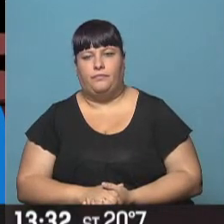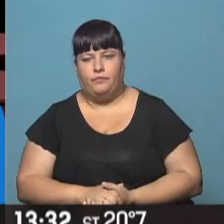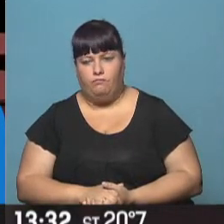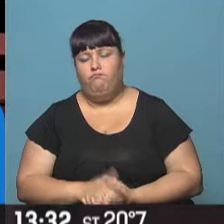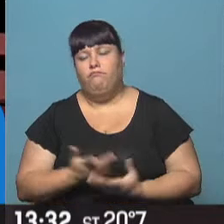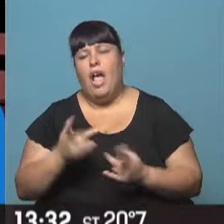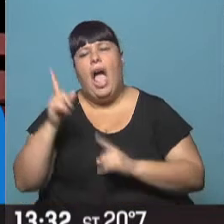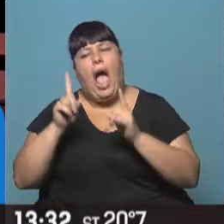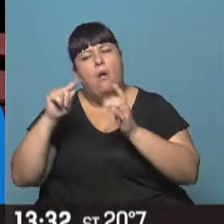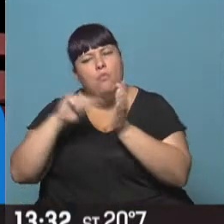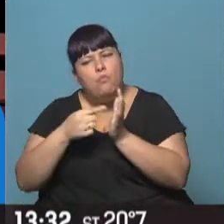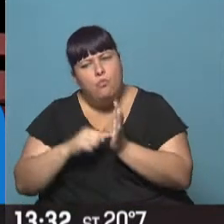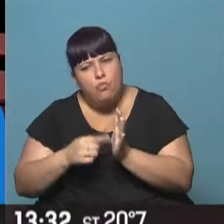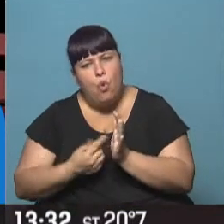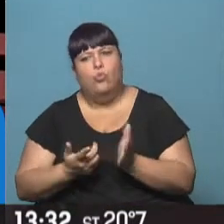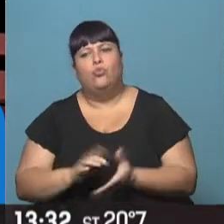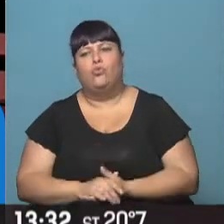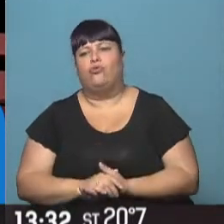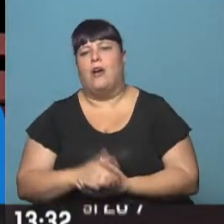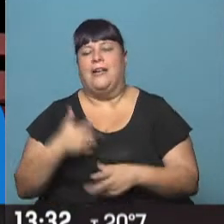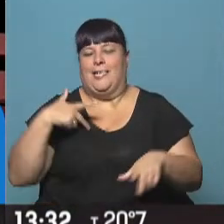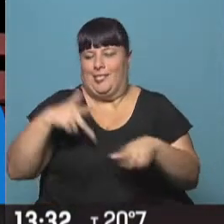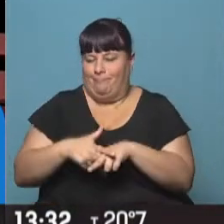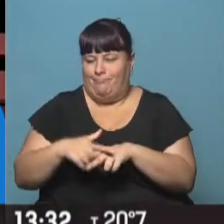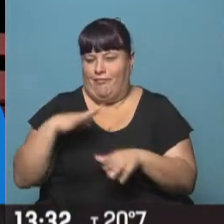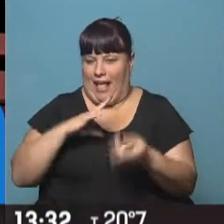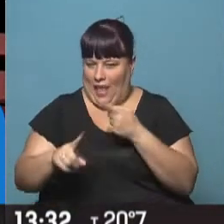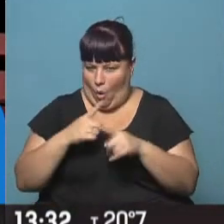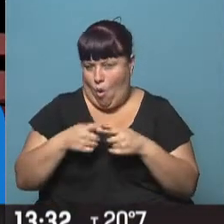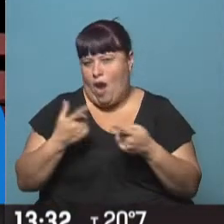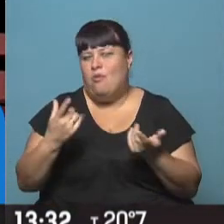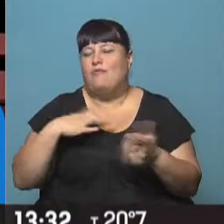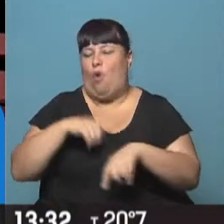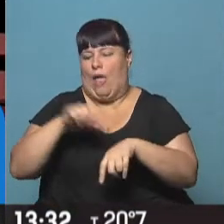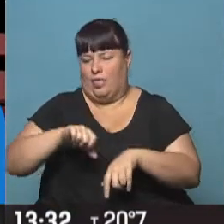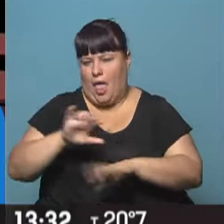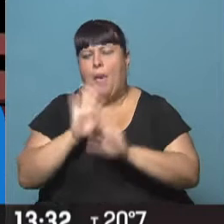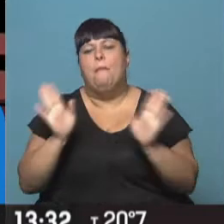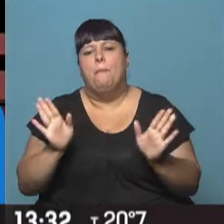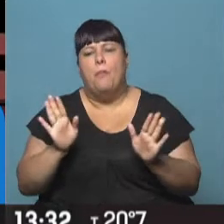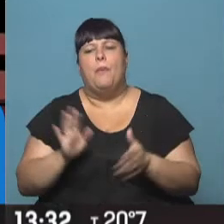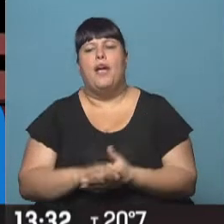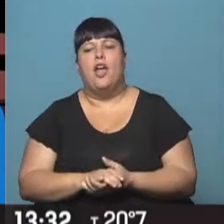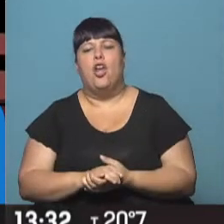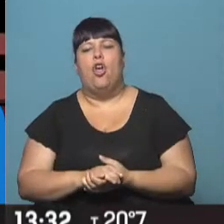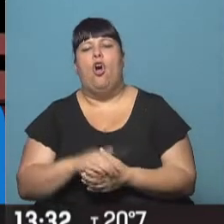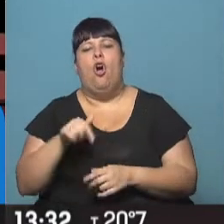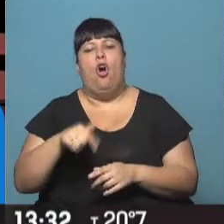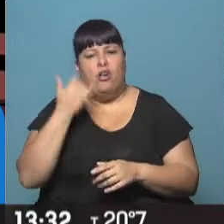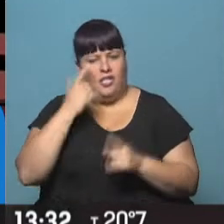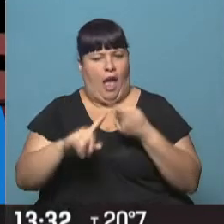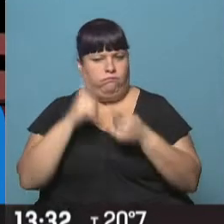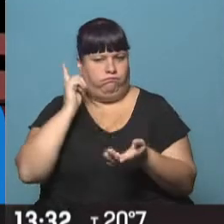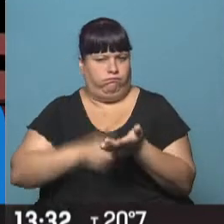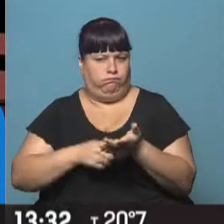hay algunas cuestiones que no pudimos terminar de definir, creo yo, por falta de tiempo, pero que están establecidas